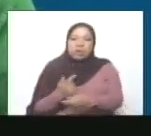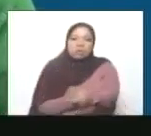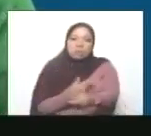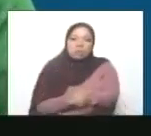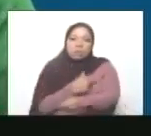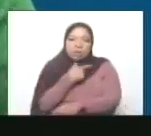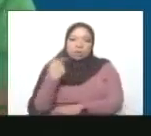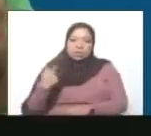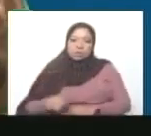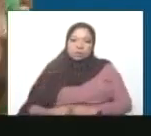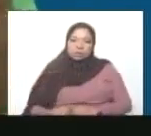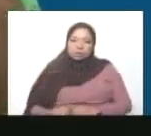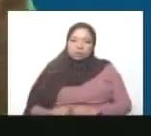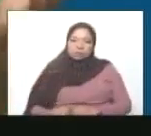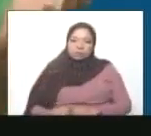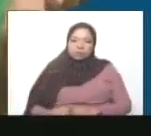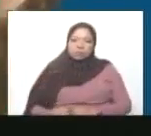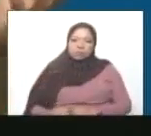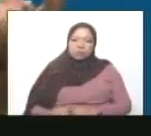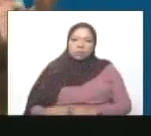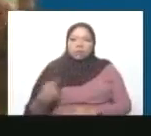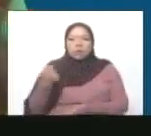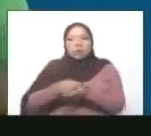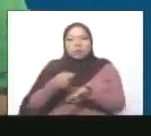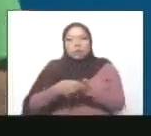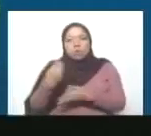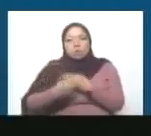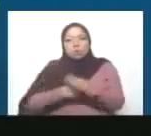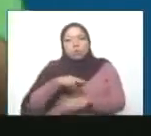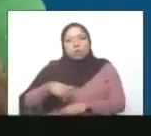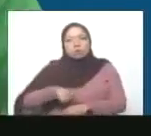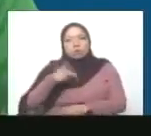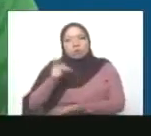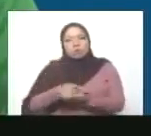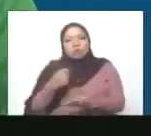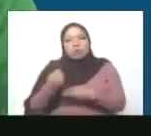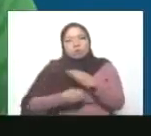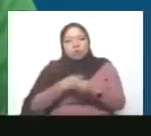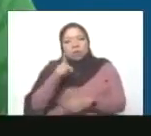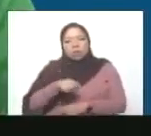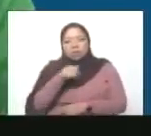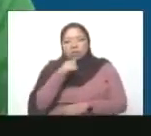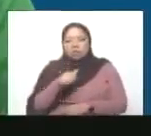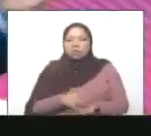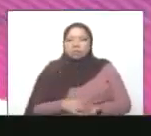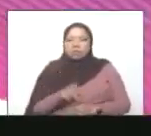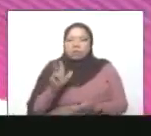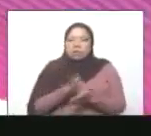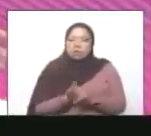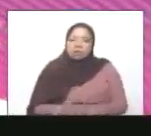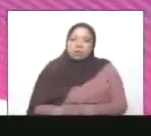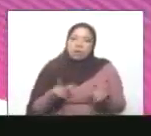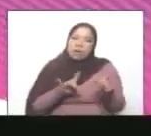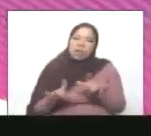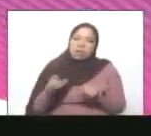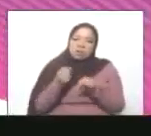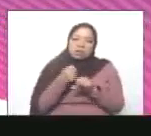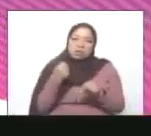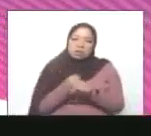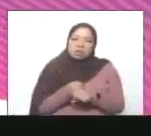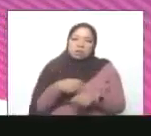República China de que nos financien la planta y nosotros se las pagamos con la materia prima. Bueno, aprobado, pues, eso hay que